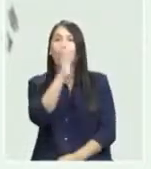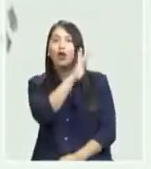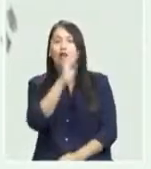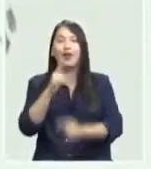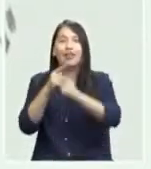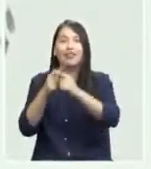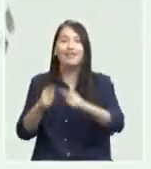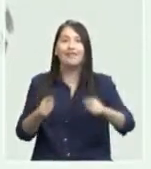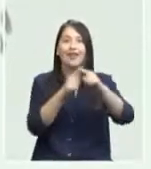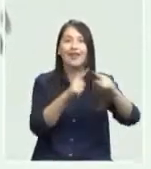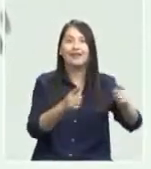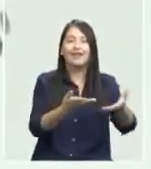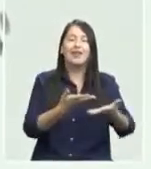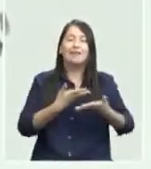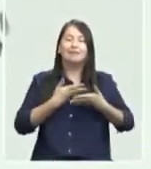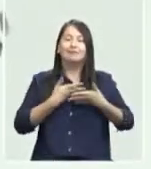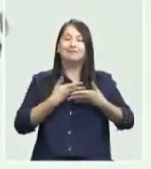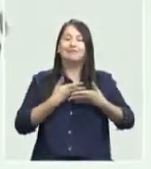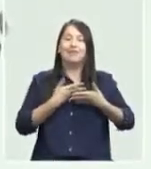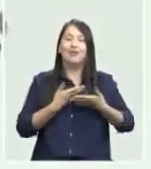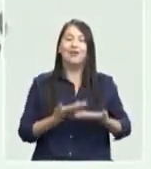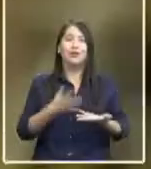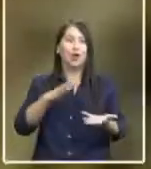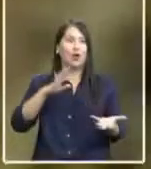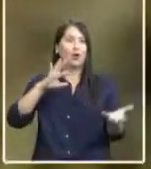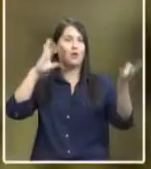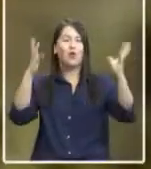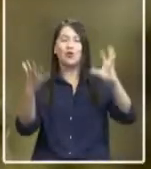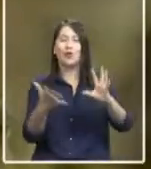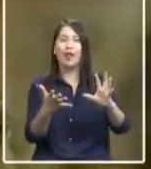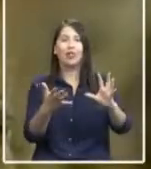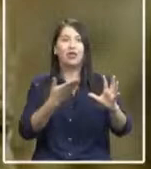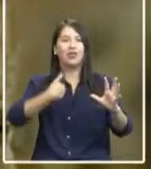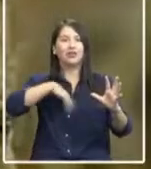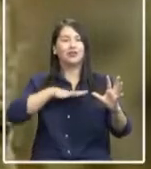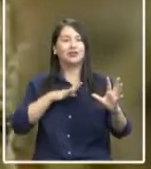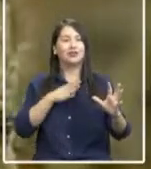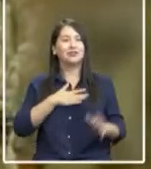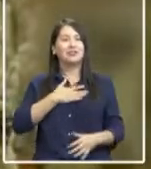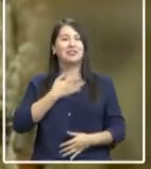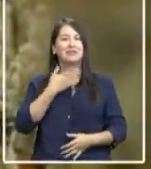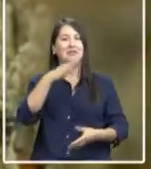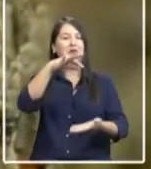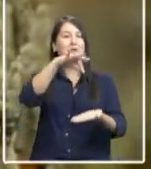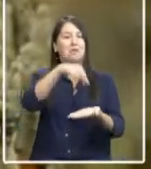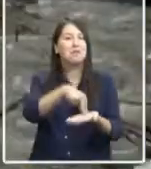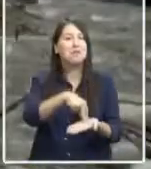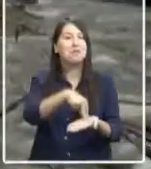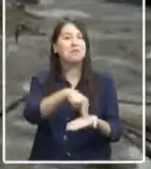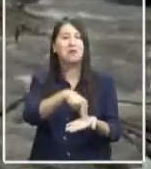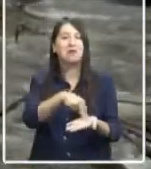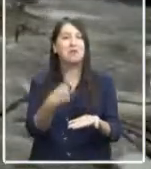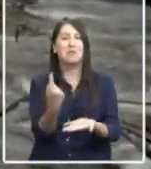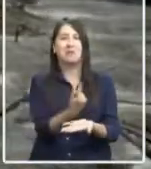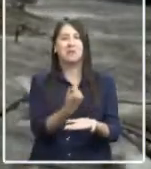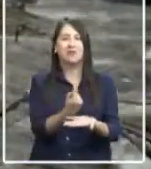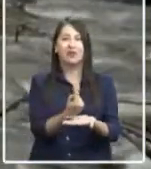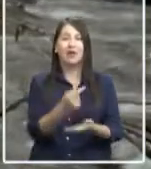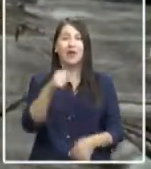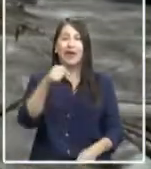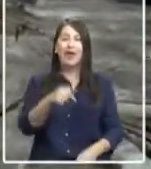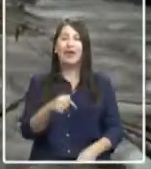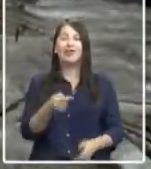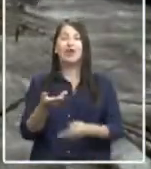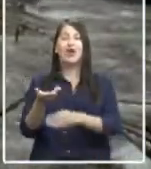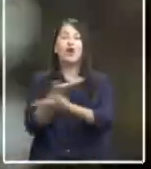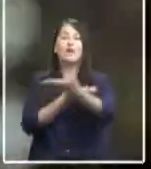sentirnos muy inmerso en un mundo vital y acompañado. En la calma que nos trae esta naturaleza, en los diálogos que